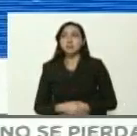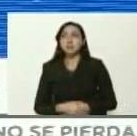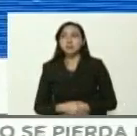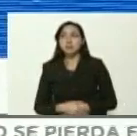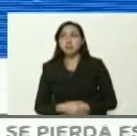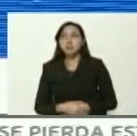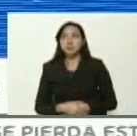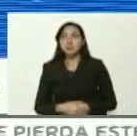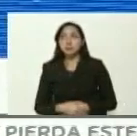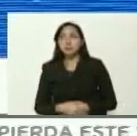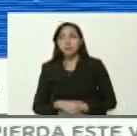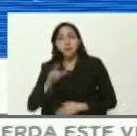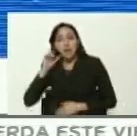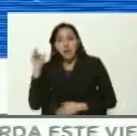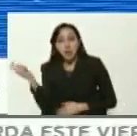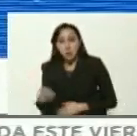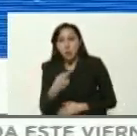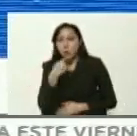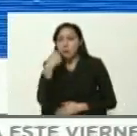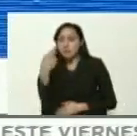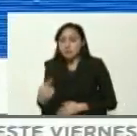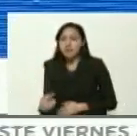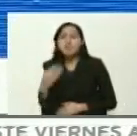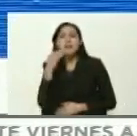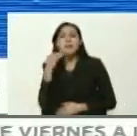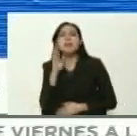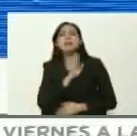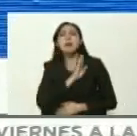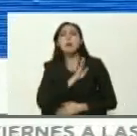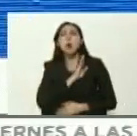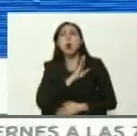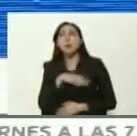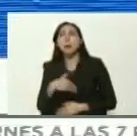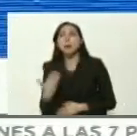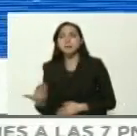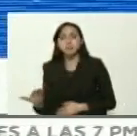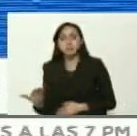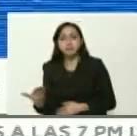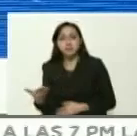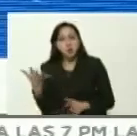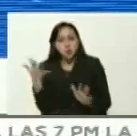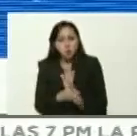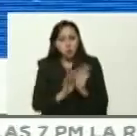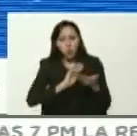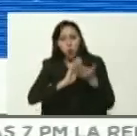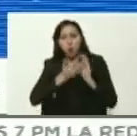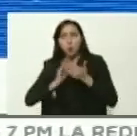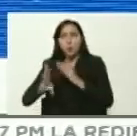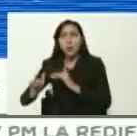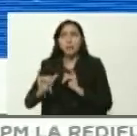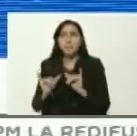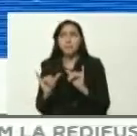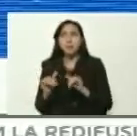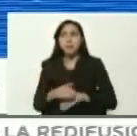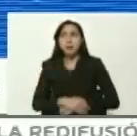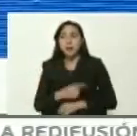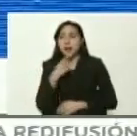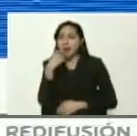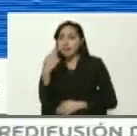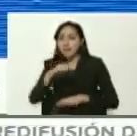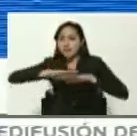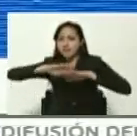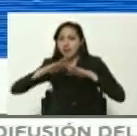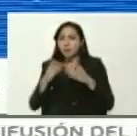pueblo les dice desde su experiencia, desde su comunidad, le dice al